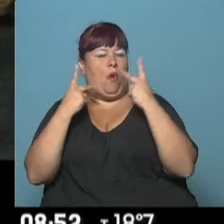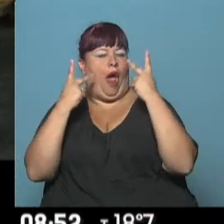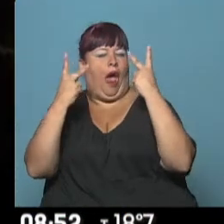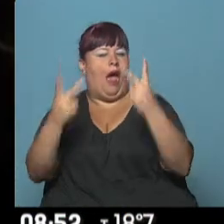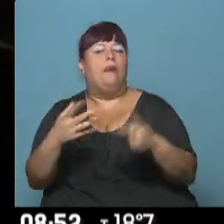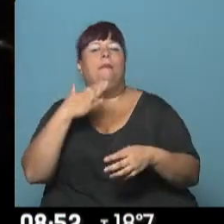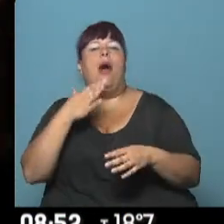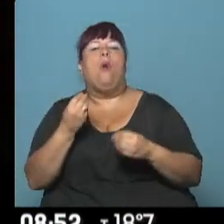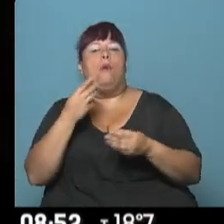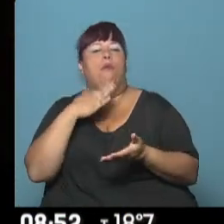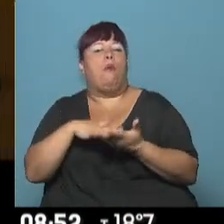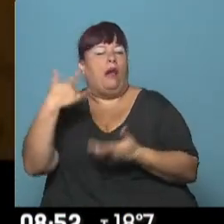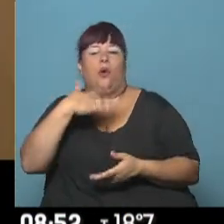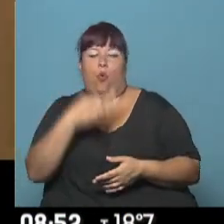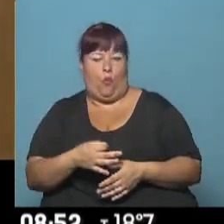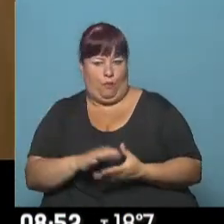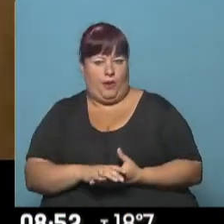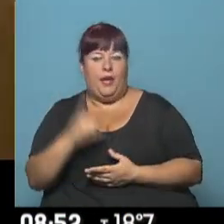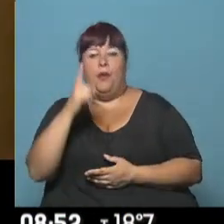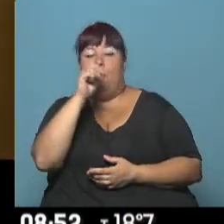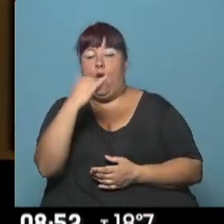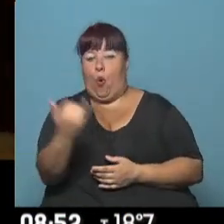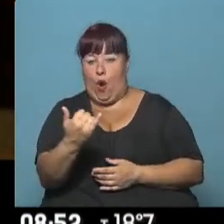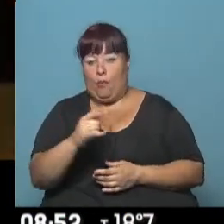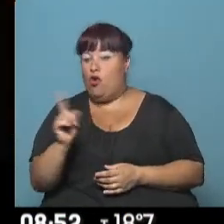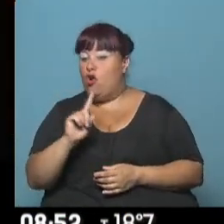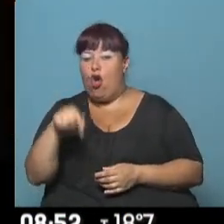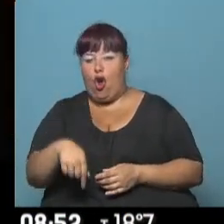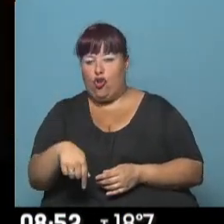cumplir una promesa. Lo primero que sale a Polonia es el jueves. No, hoy. Hay un buen...